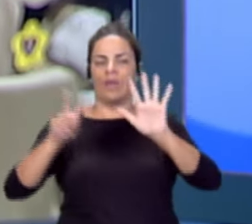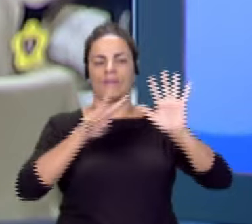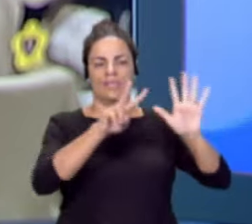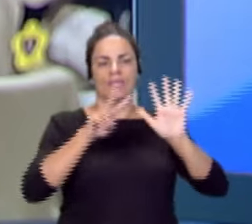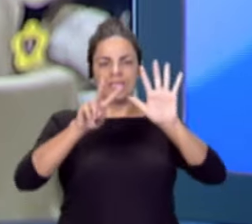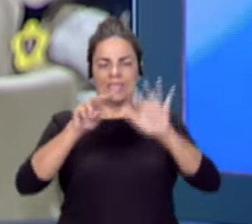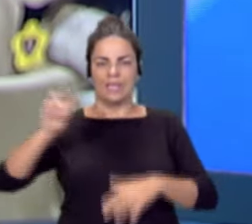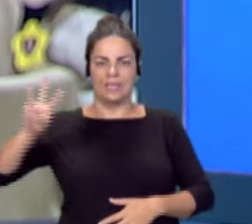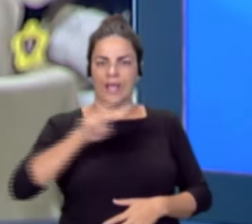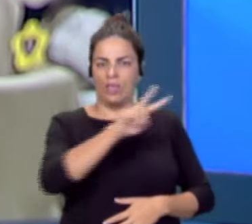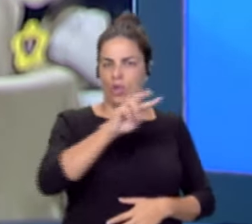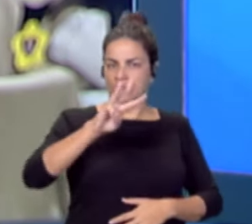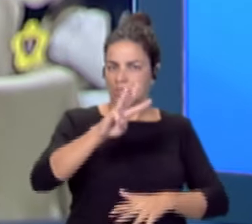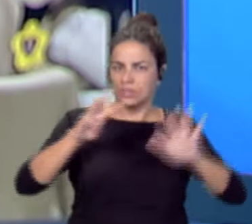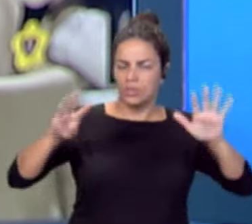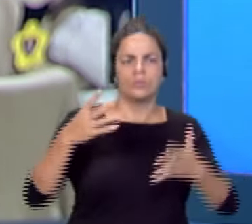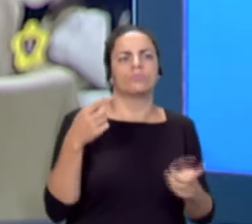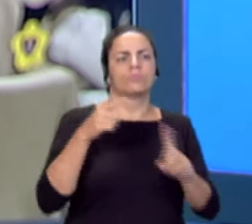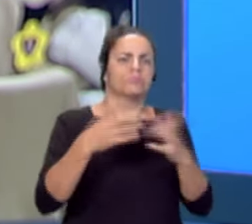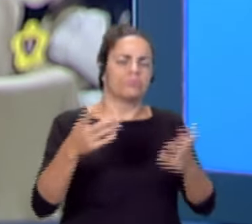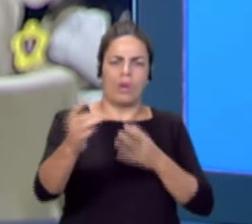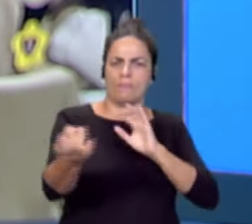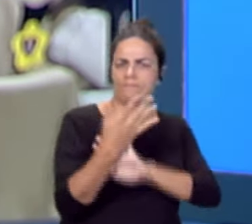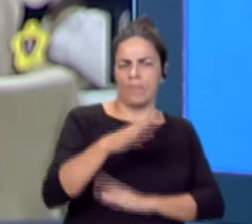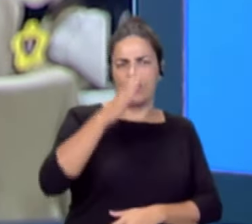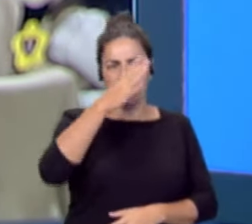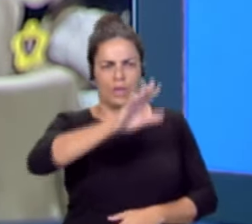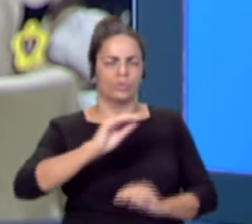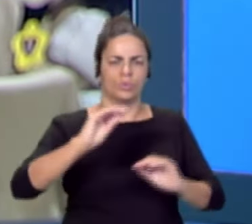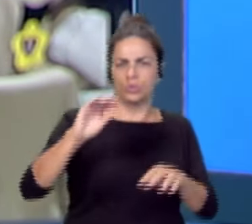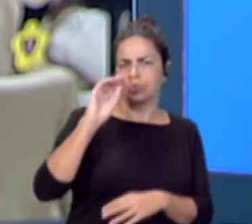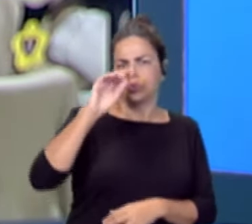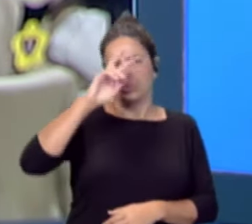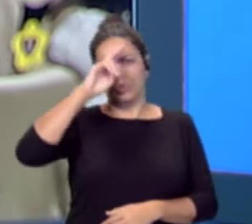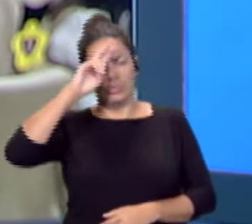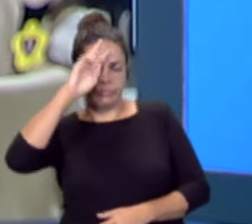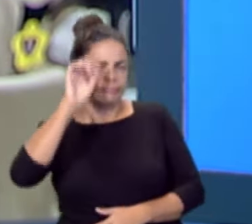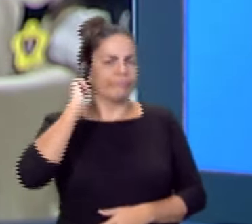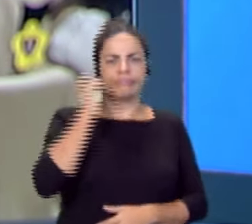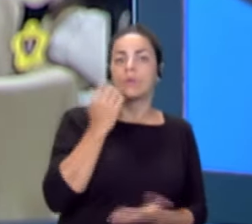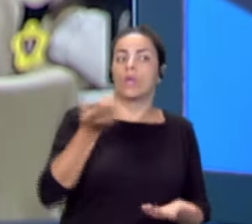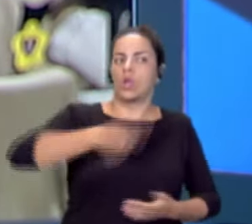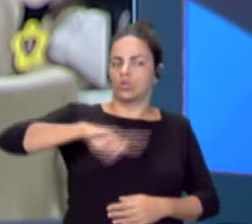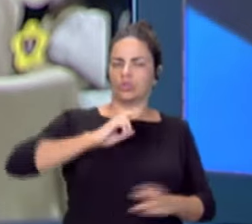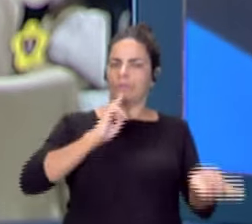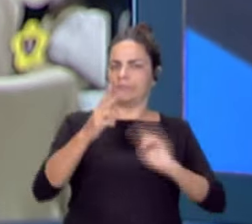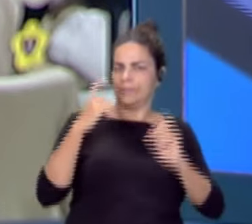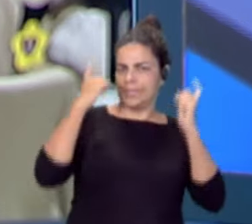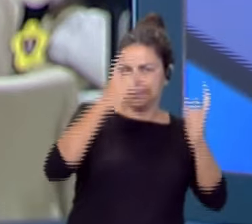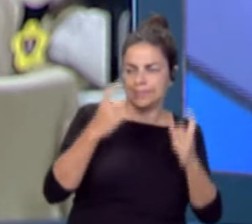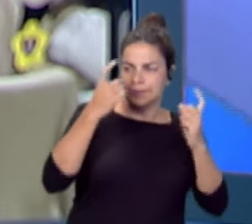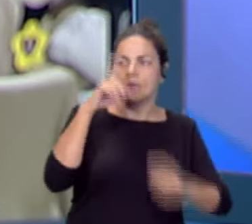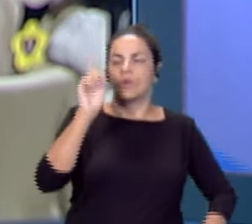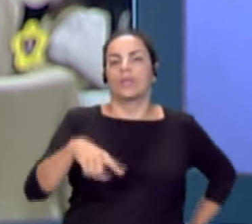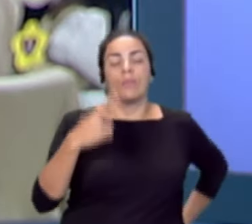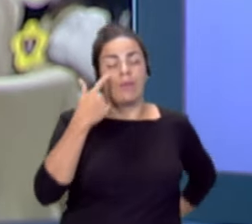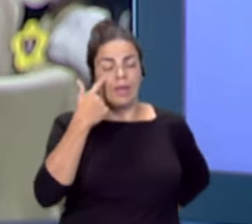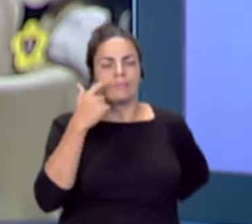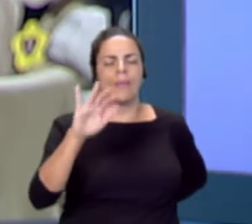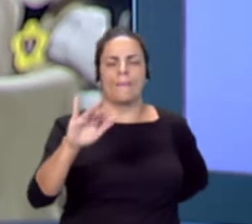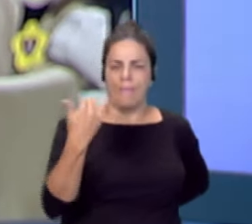679-773-238 para que nos cuenten sus denuncias, sus quejas. Intentaremos, como siempre, darles una respuesta. Estamos atentos también a los